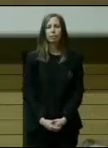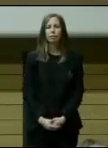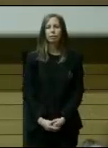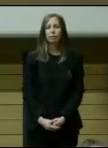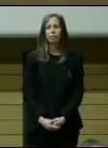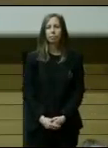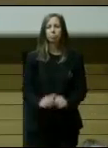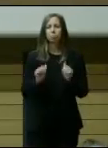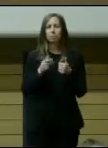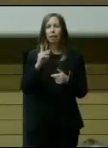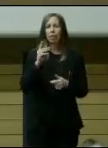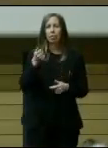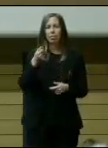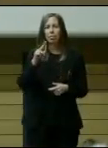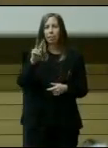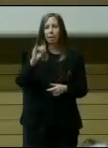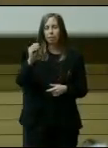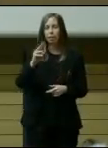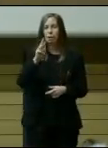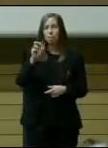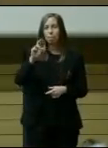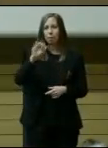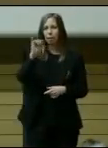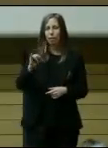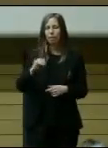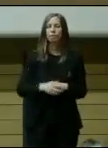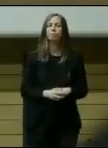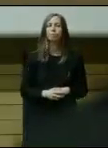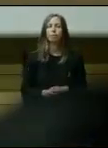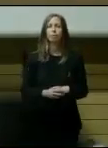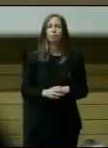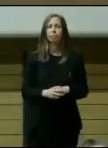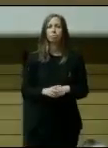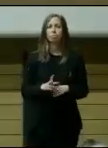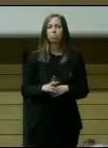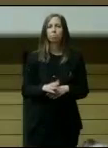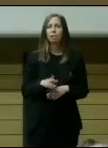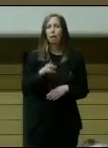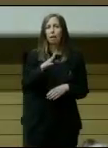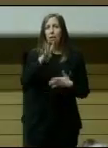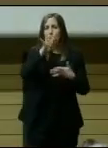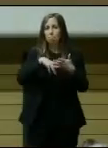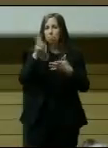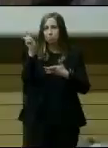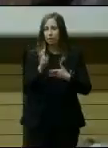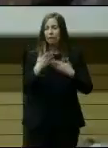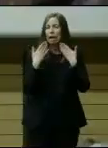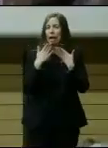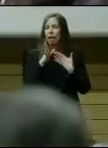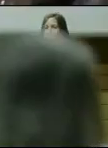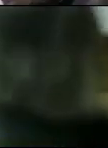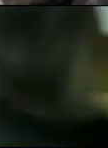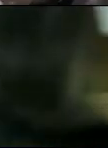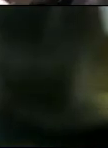la va a impartir David Pérez Martínez Oró, que viene desde Barcelona. Muchas gracias